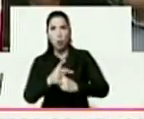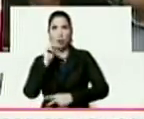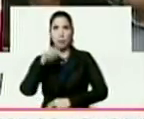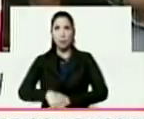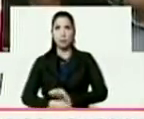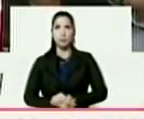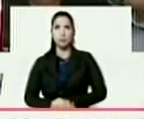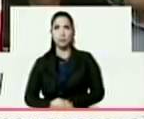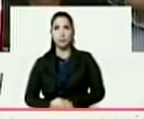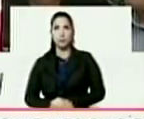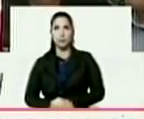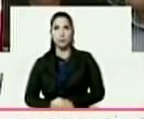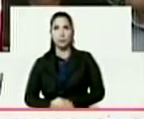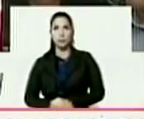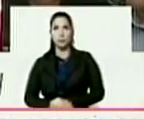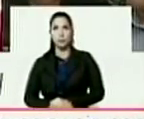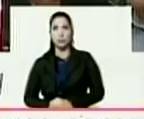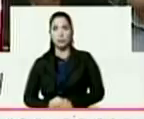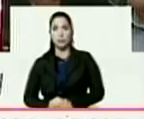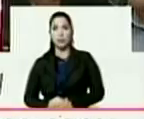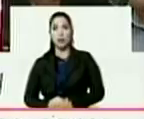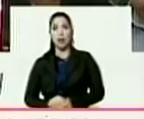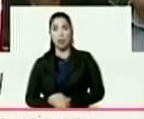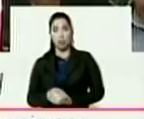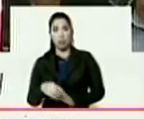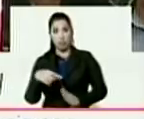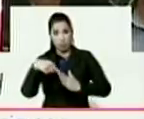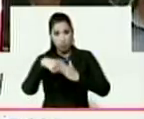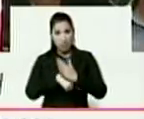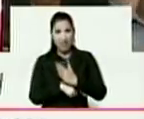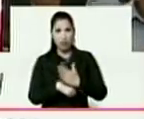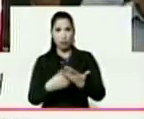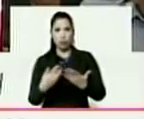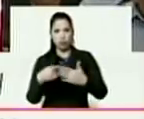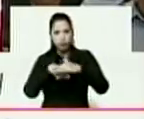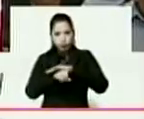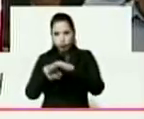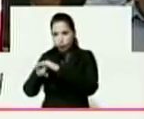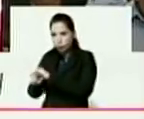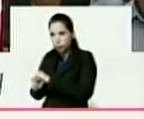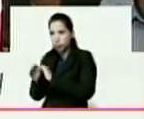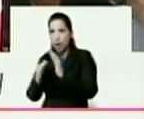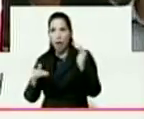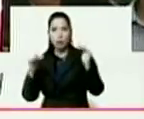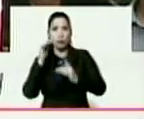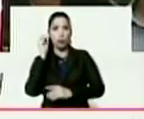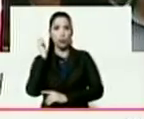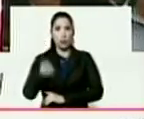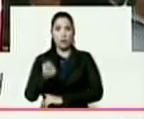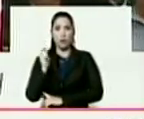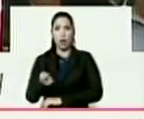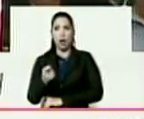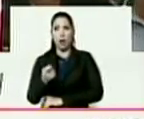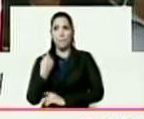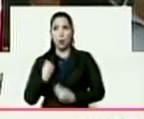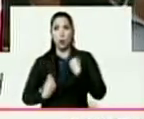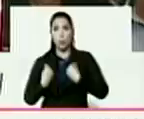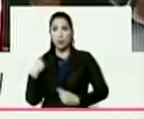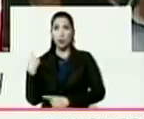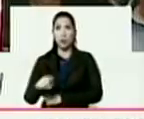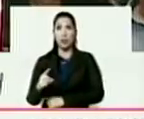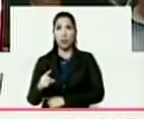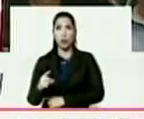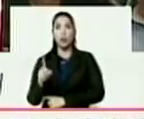desde dentro del alto tribunal porque es una preocupación que ha tenido un magistrado michael